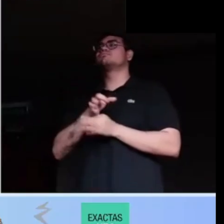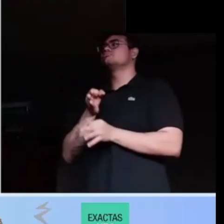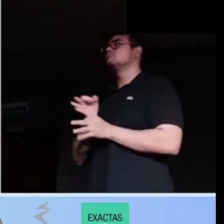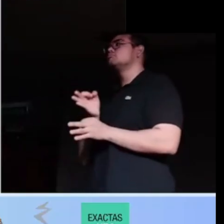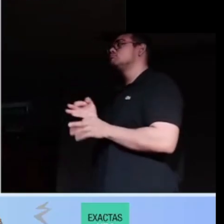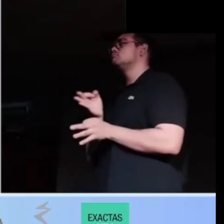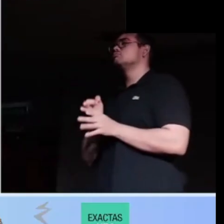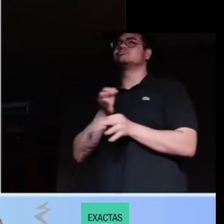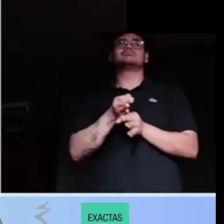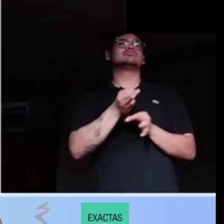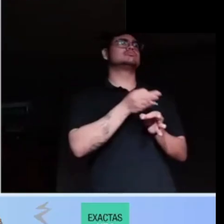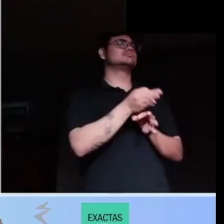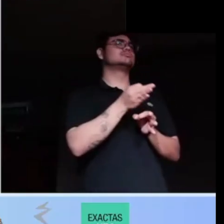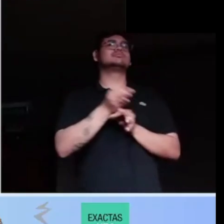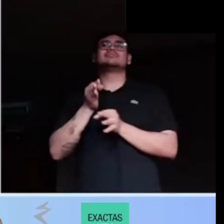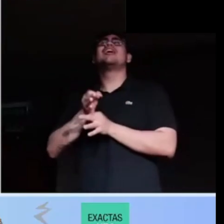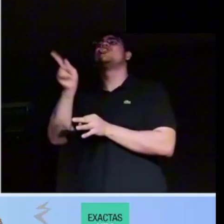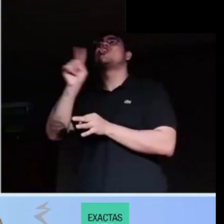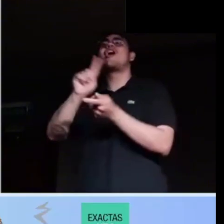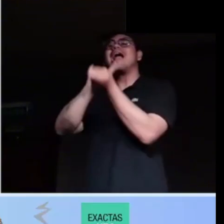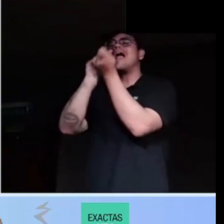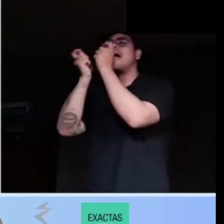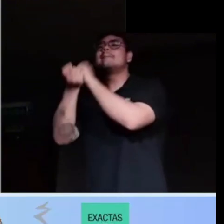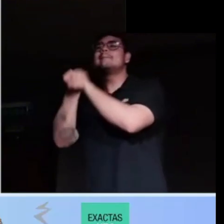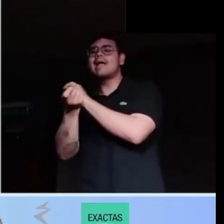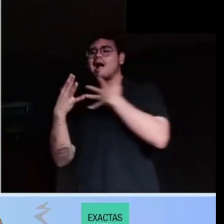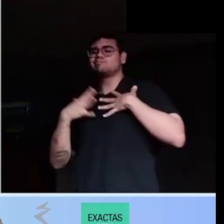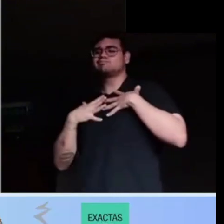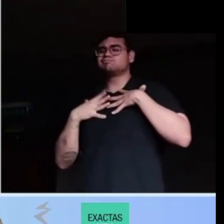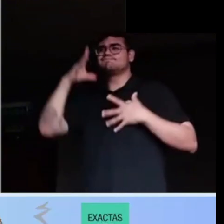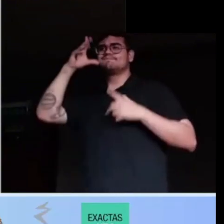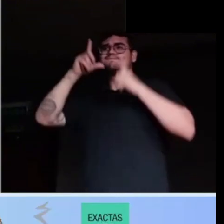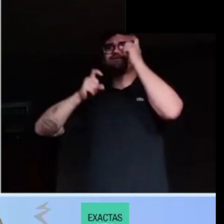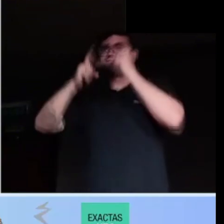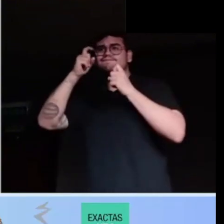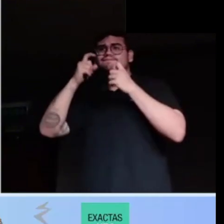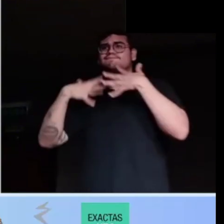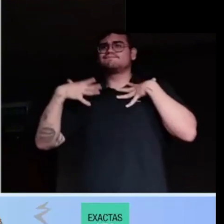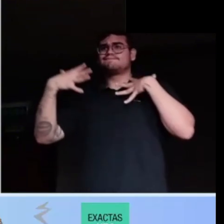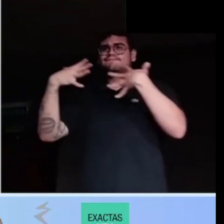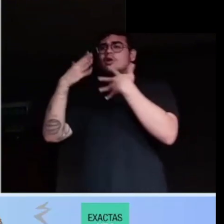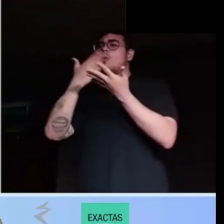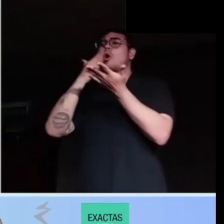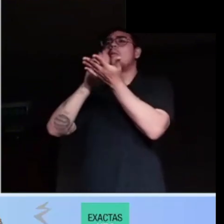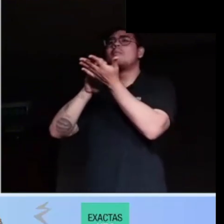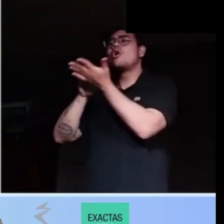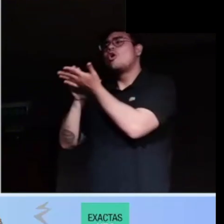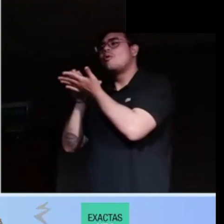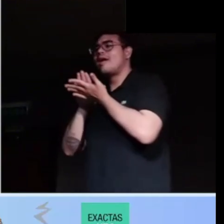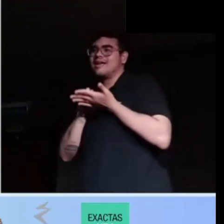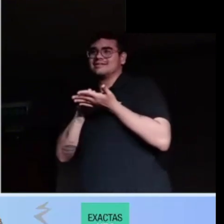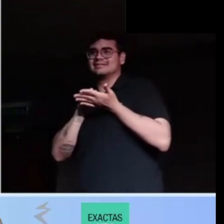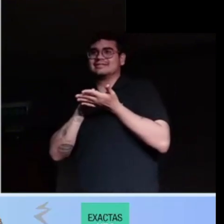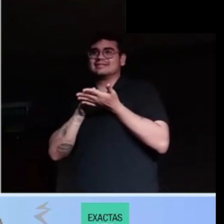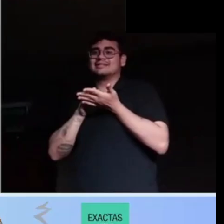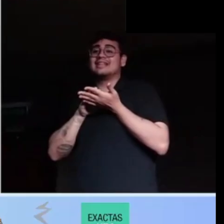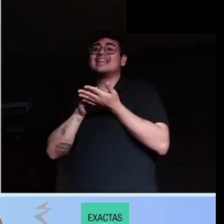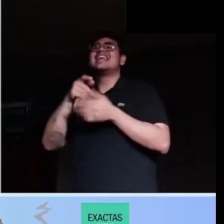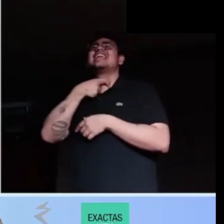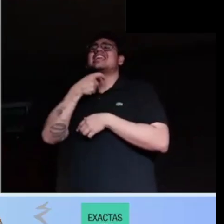recursos visuales, gestuales y corporales, eh, digamos, desde luego siempre haciendo el enfoque en el aprendizaje